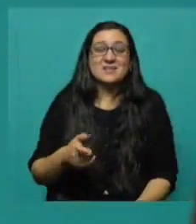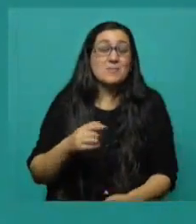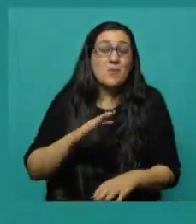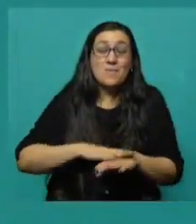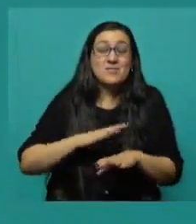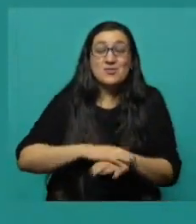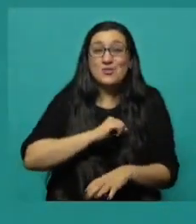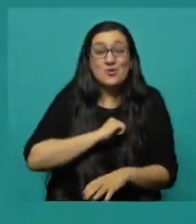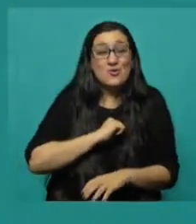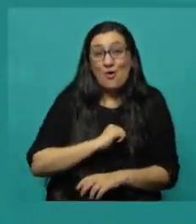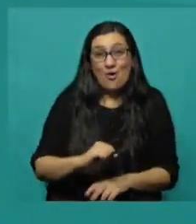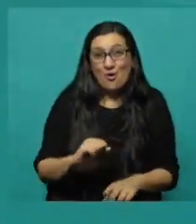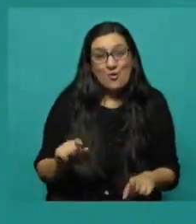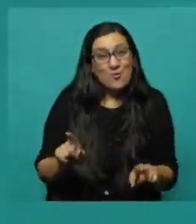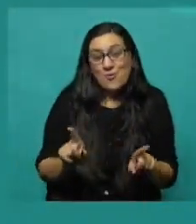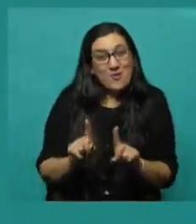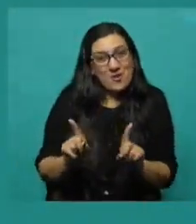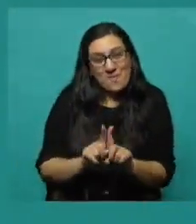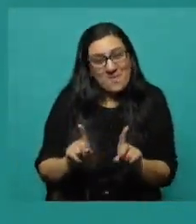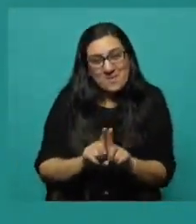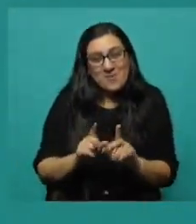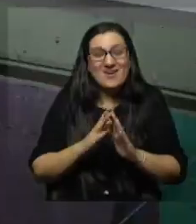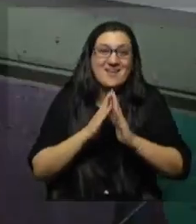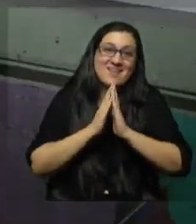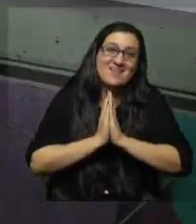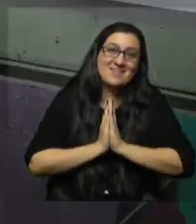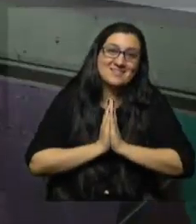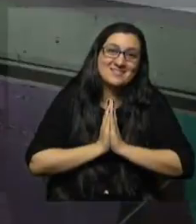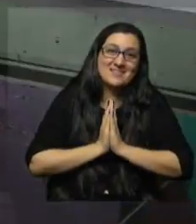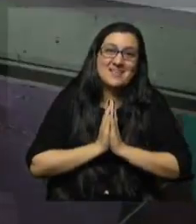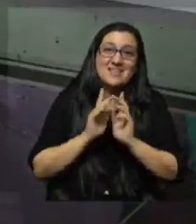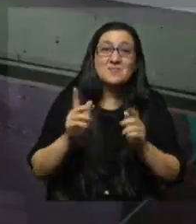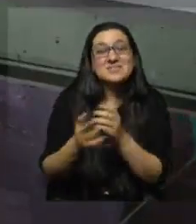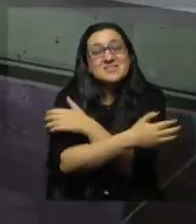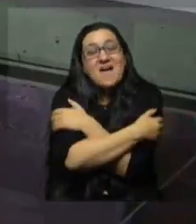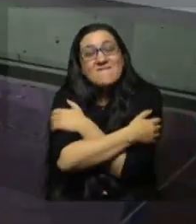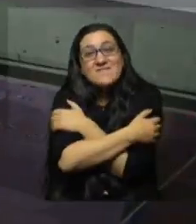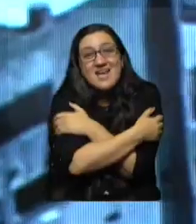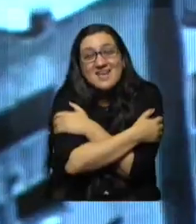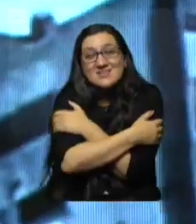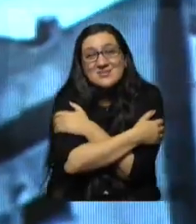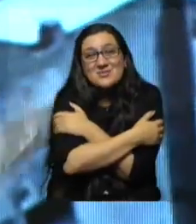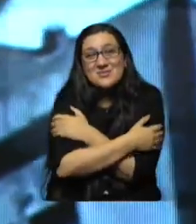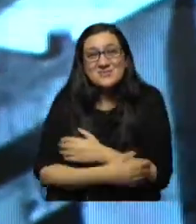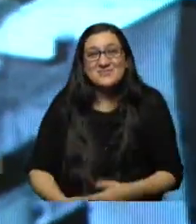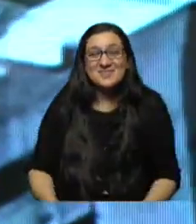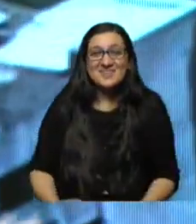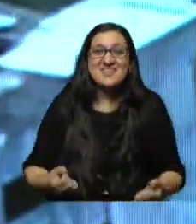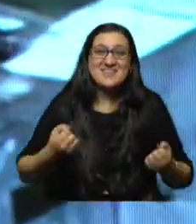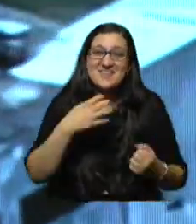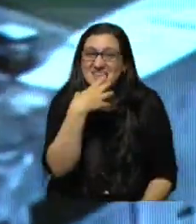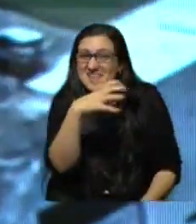No es, no había menos eso, la única misa que se abrazan al prójimo y gritan, ¡la comunión nomás! ¡Venga esa